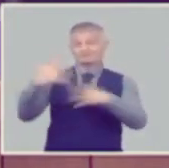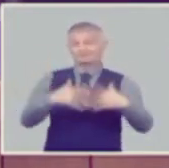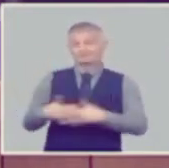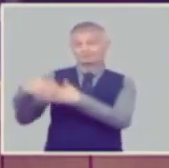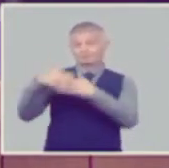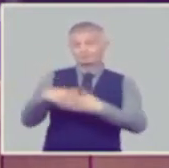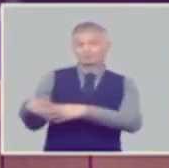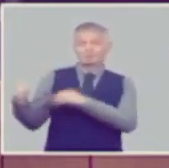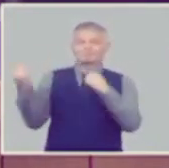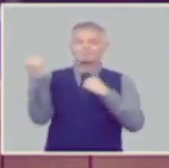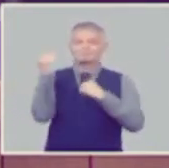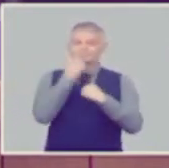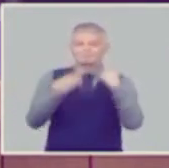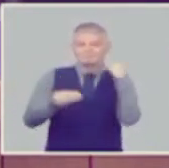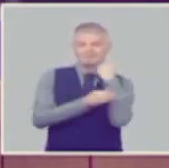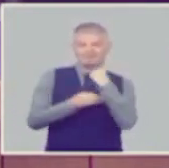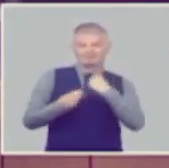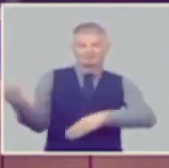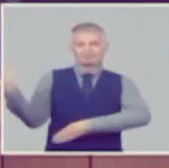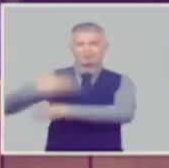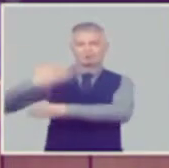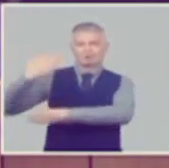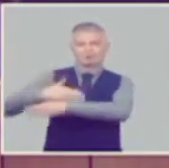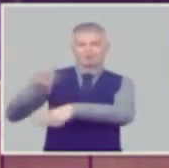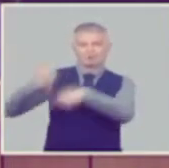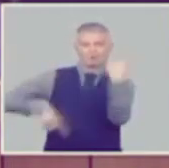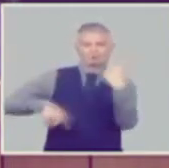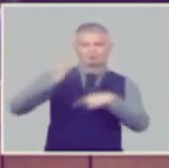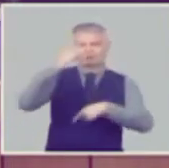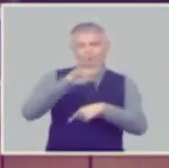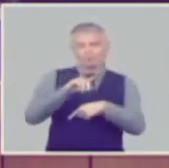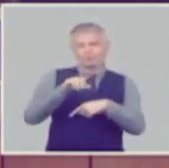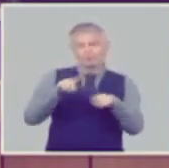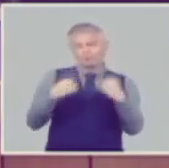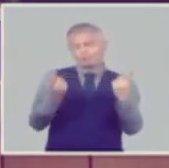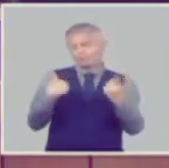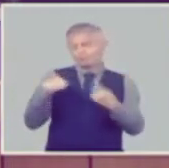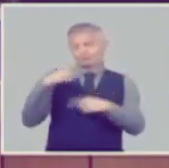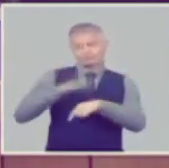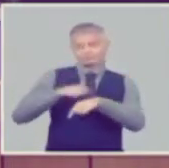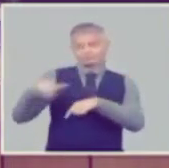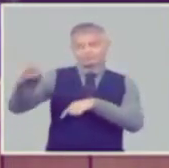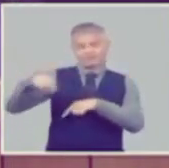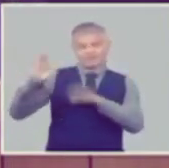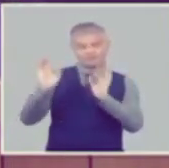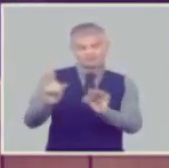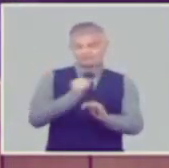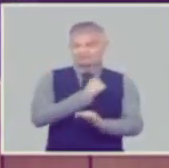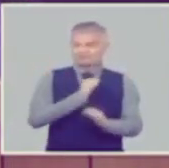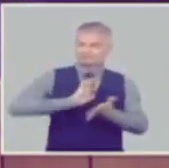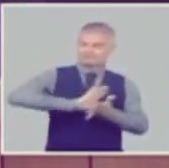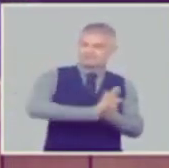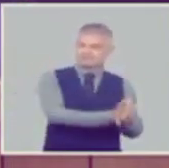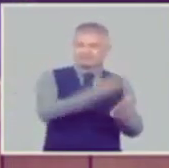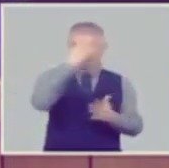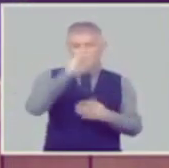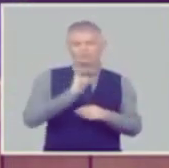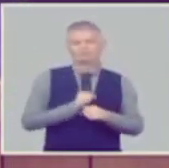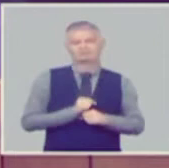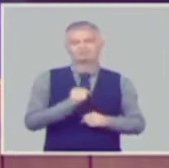prueba definitiva de la profunda maldad de nuestros adversarios. Ellos insistieron en